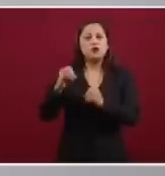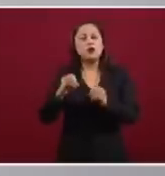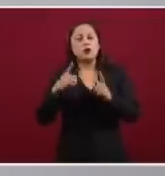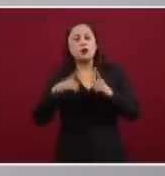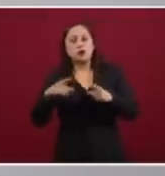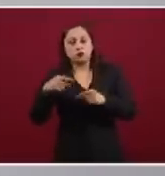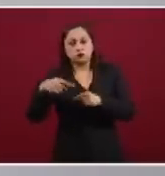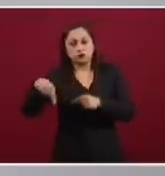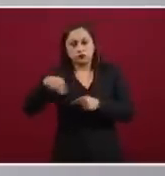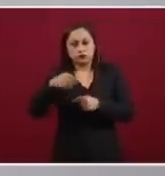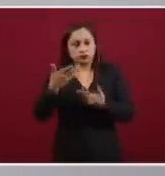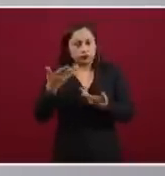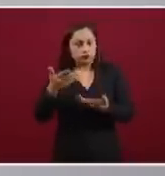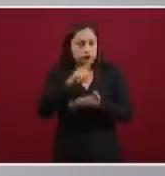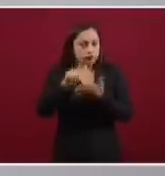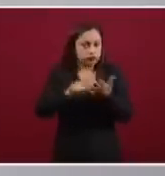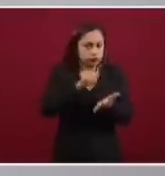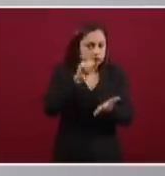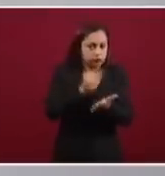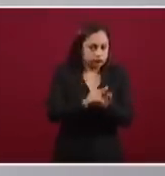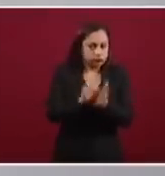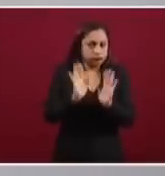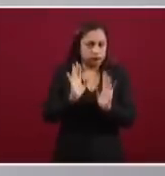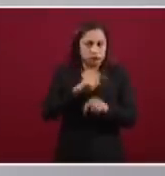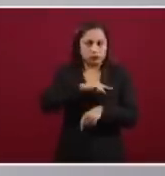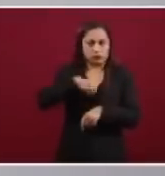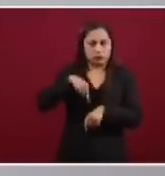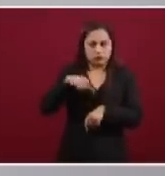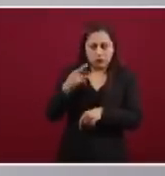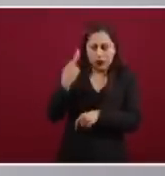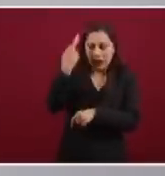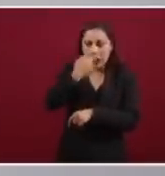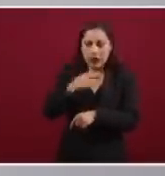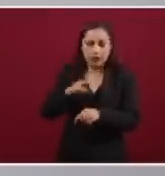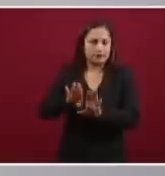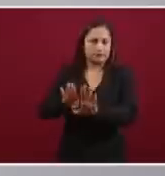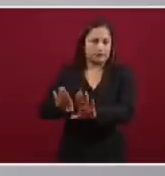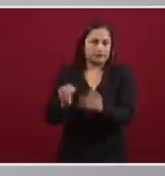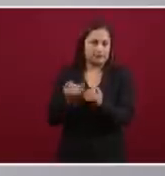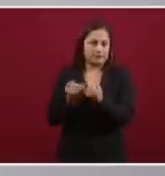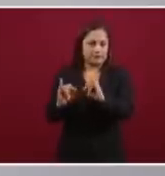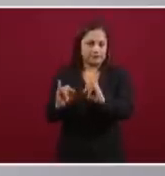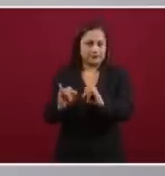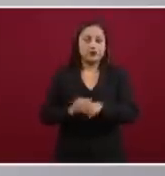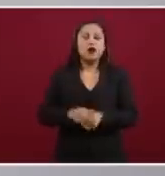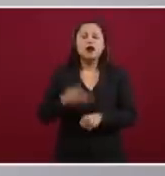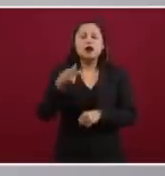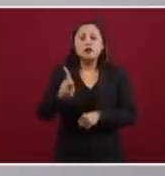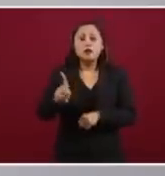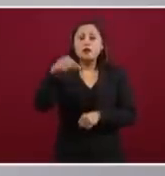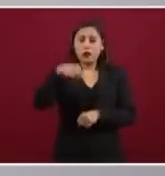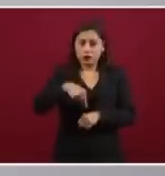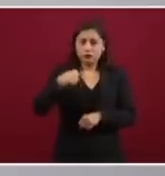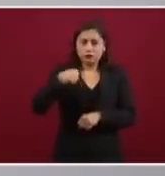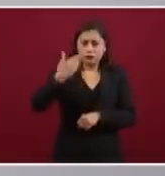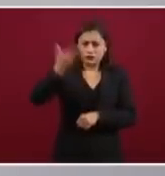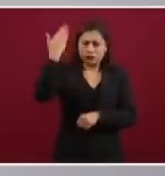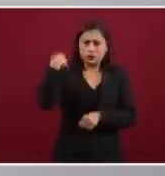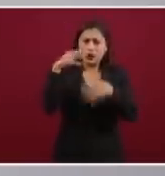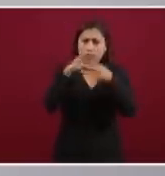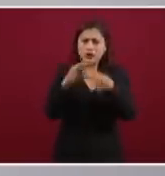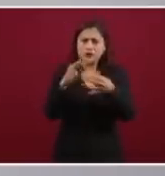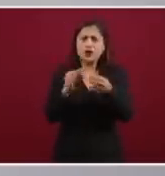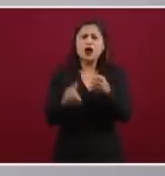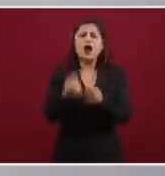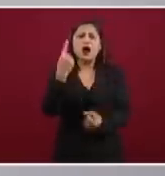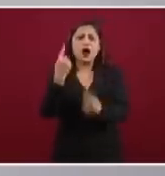Pero aquí hemos hablado de que hay regidores que ganan 150